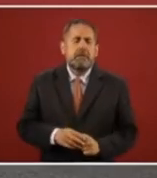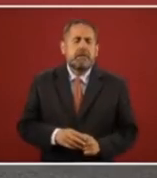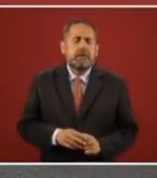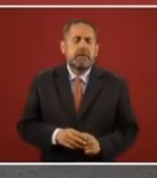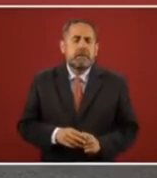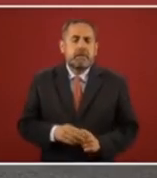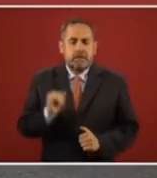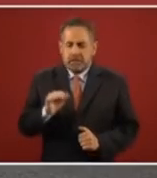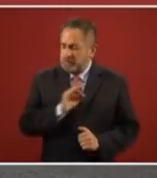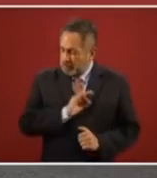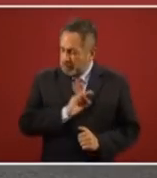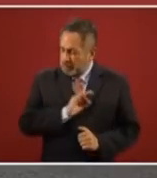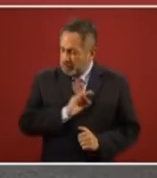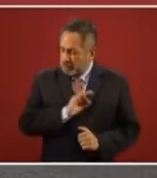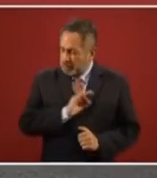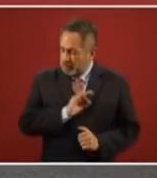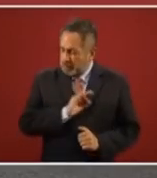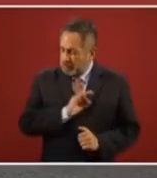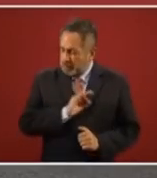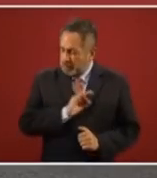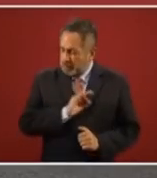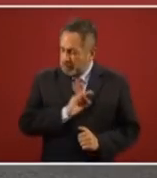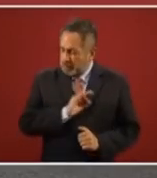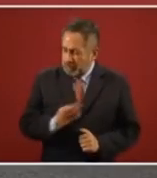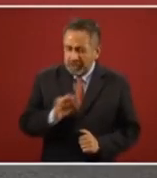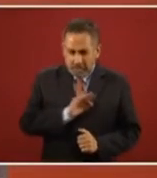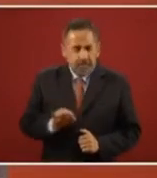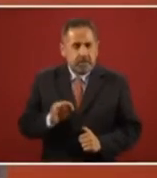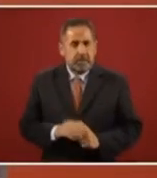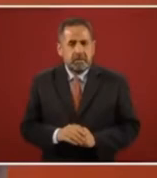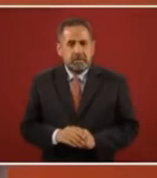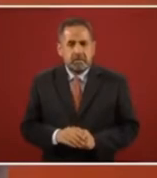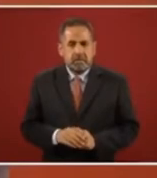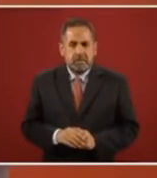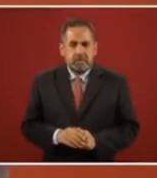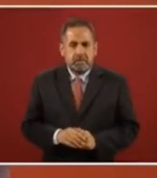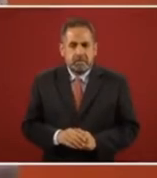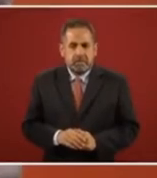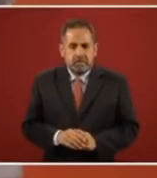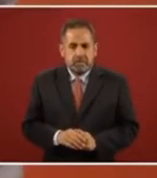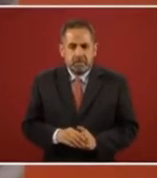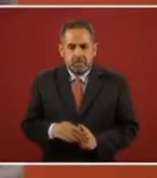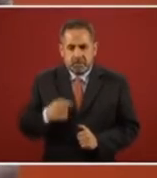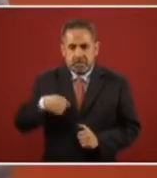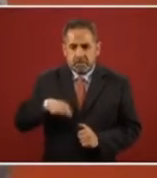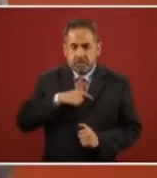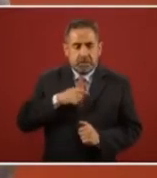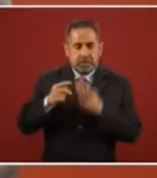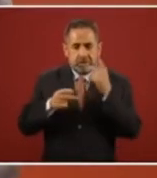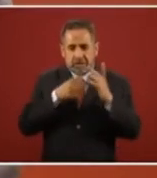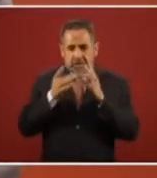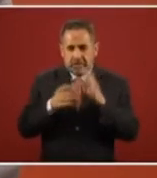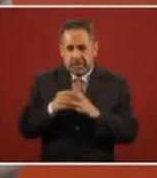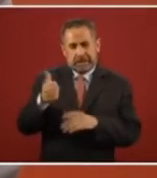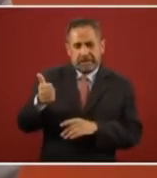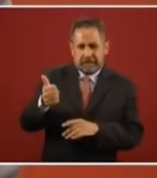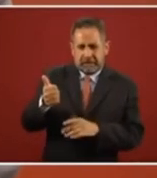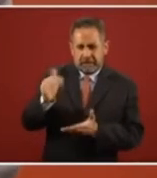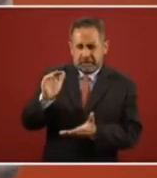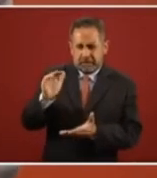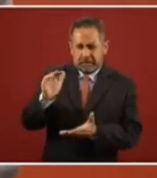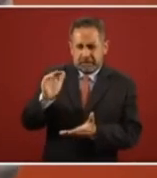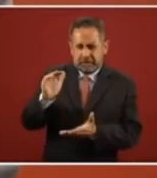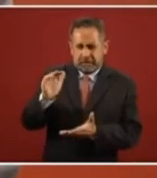si se puede ya es el ámbito no estamos hablando de seis estamos hablando de